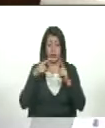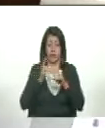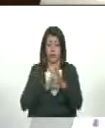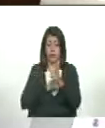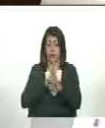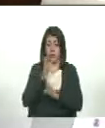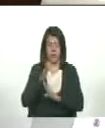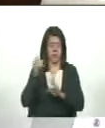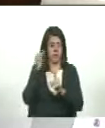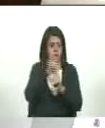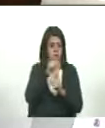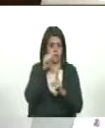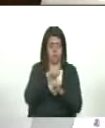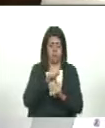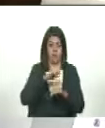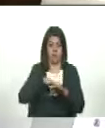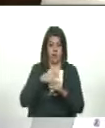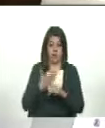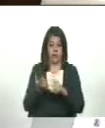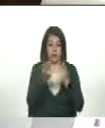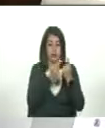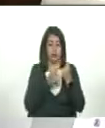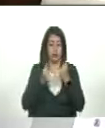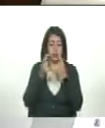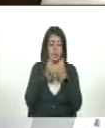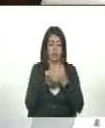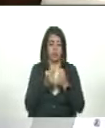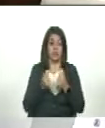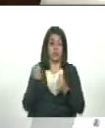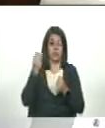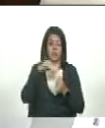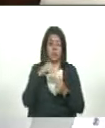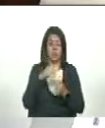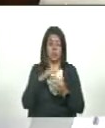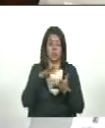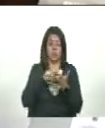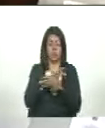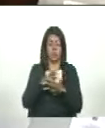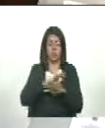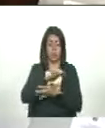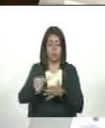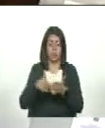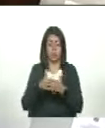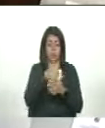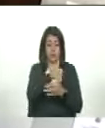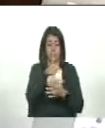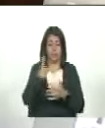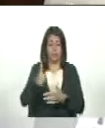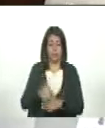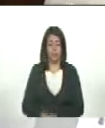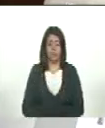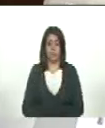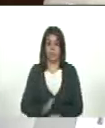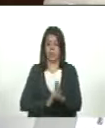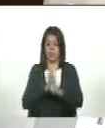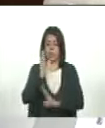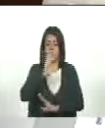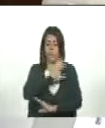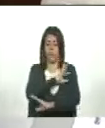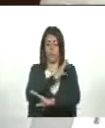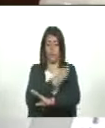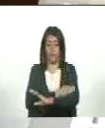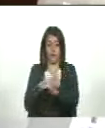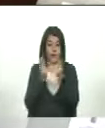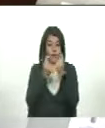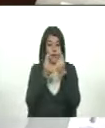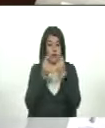seguir luchando para que la economía, que es lo que nos afecta a todos y cada uno de los venezolanos, se siga fortaleciendo, el